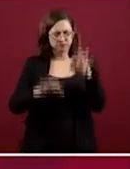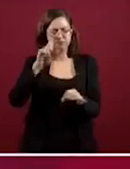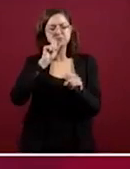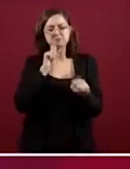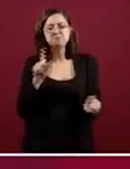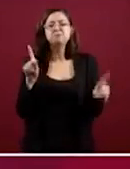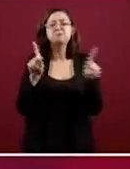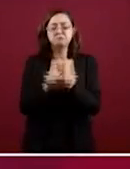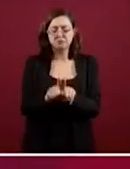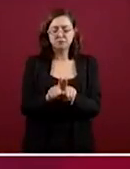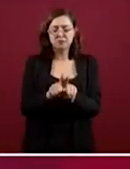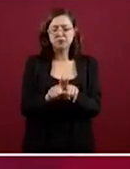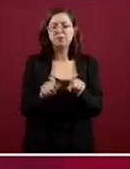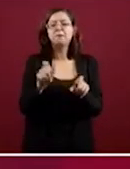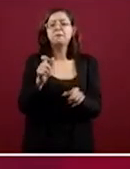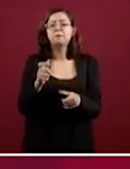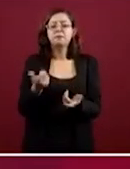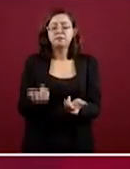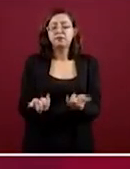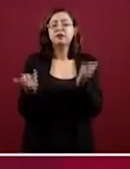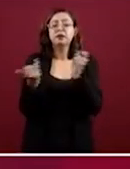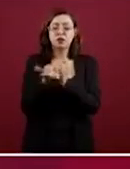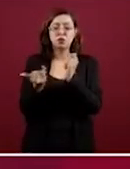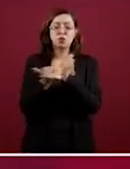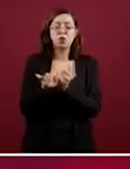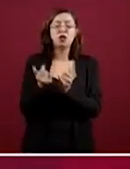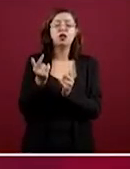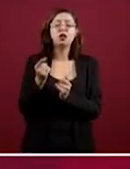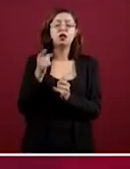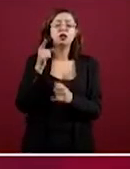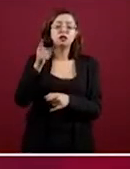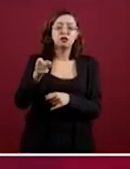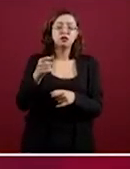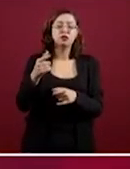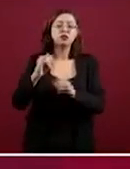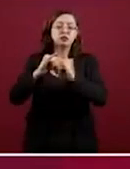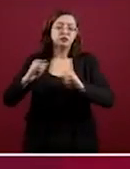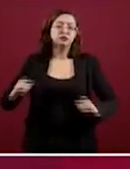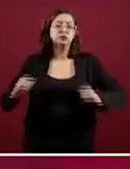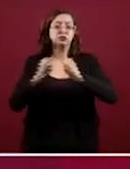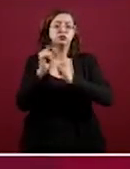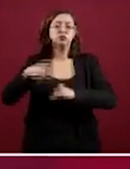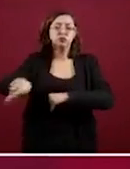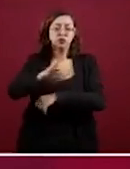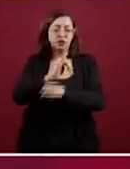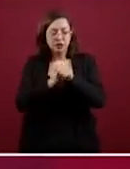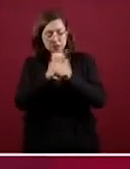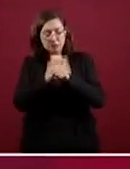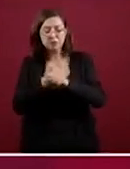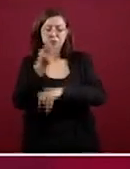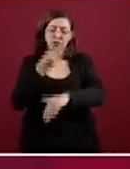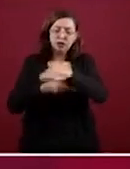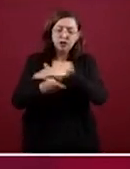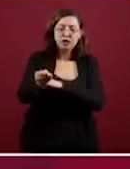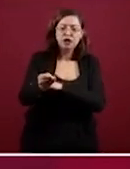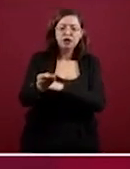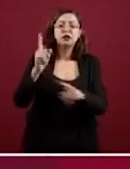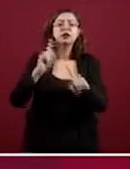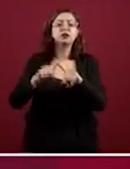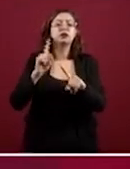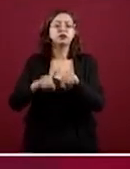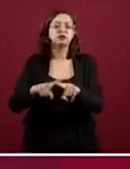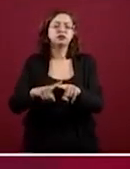y a la instancia encargada de la investigación qué es la